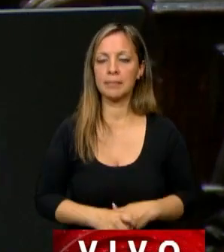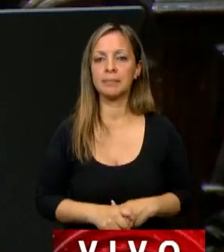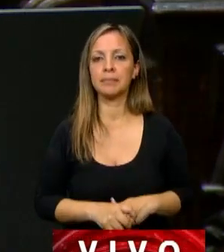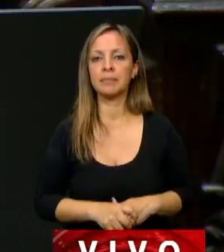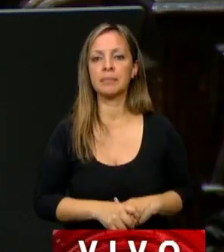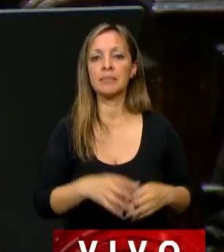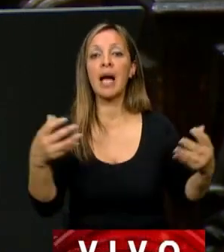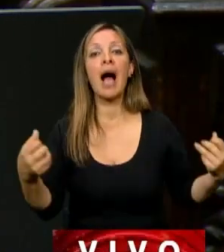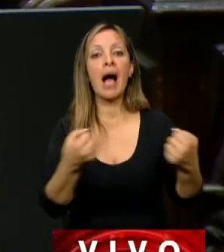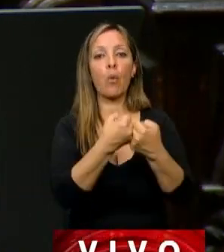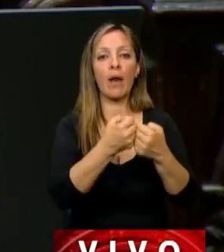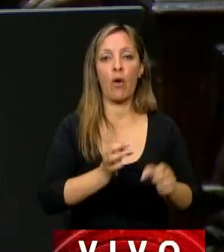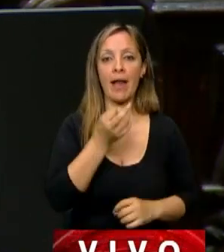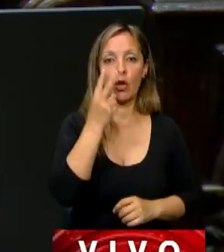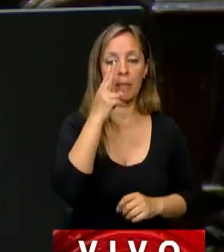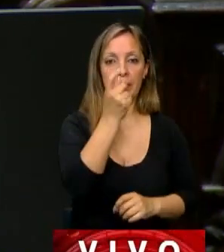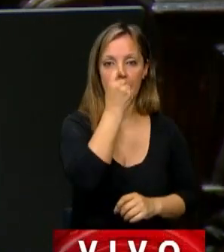Consenso 2021.